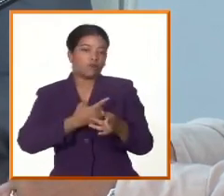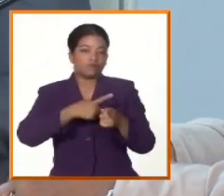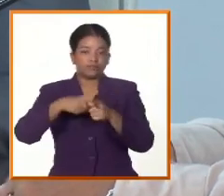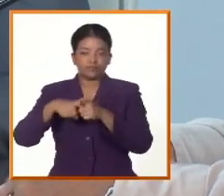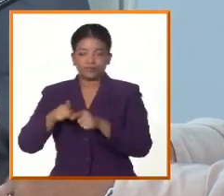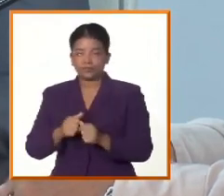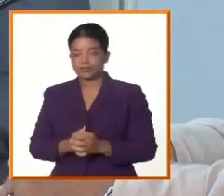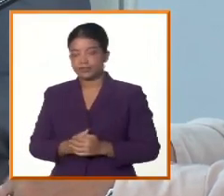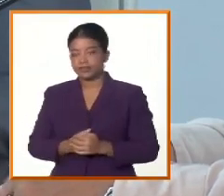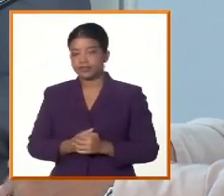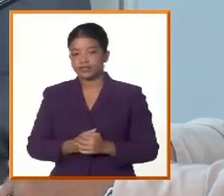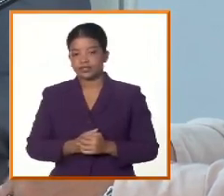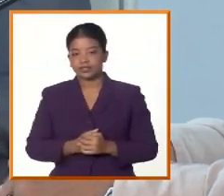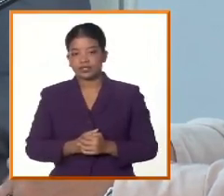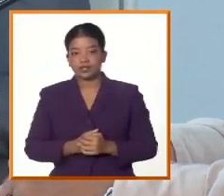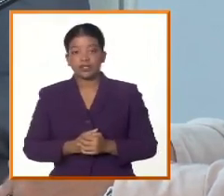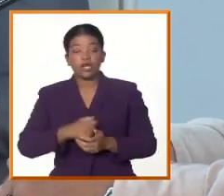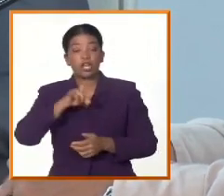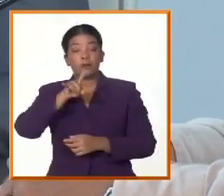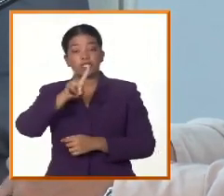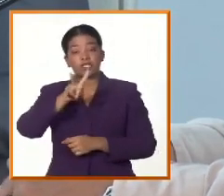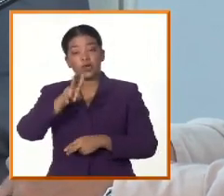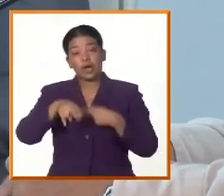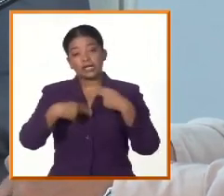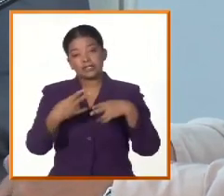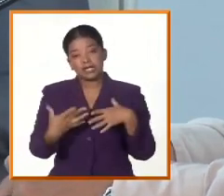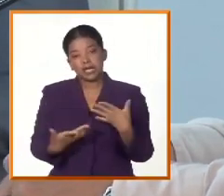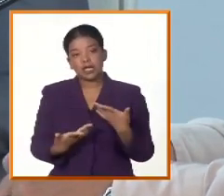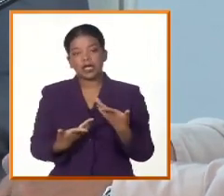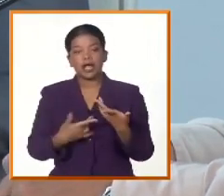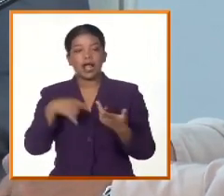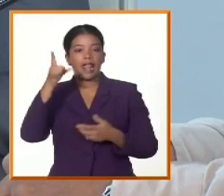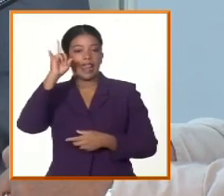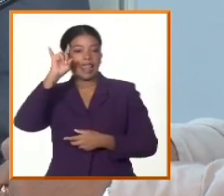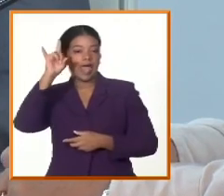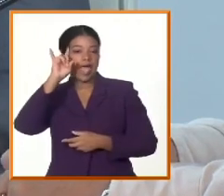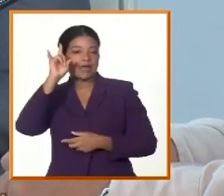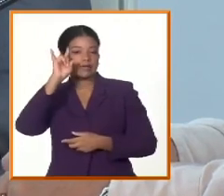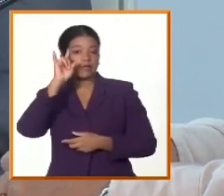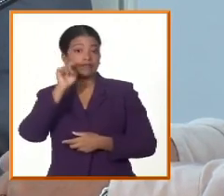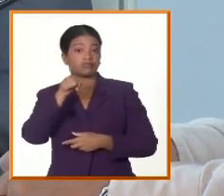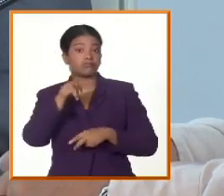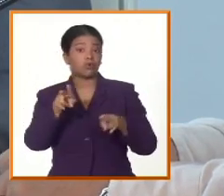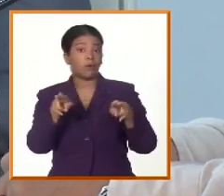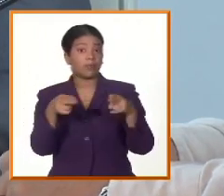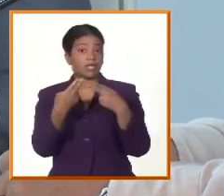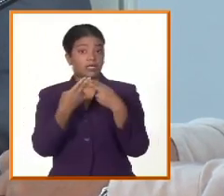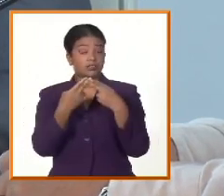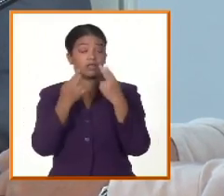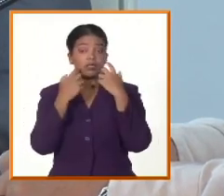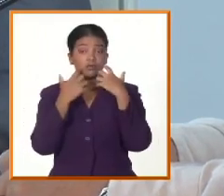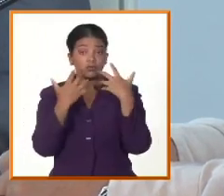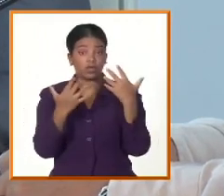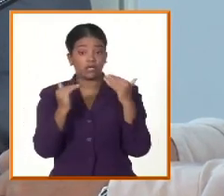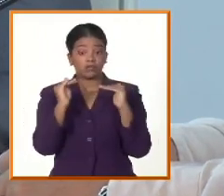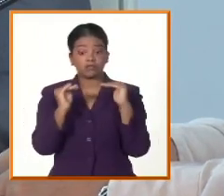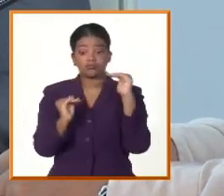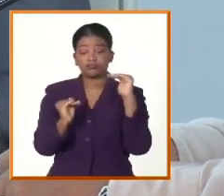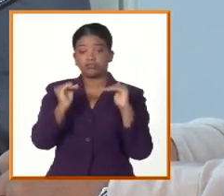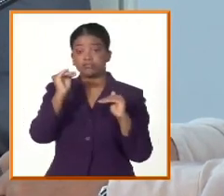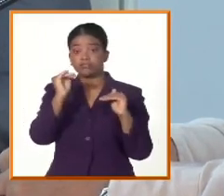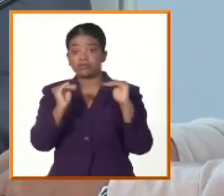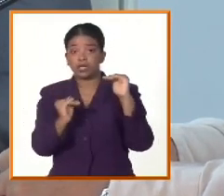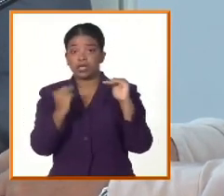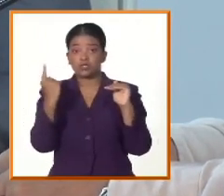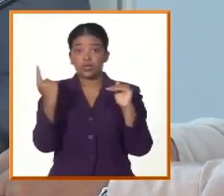noventa y dos a la rama de los productos lácteos Así que ahí tenemos una competencia importante que compite en el campo de las materias primas nacionales y que hoy